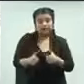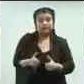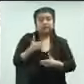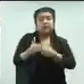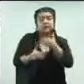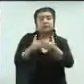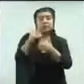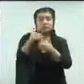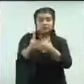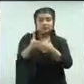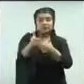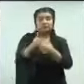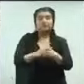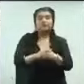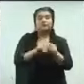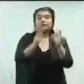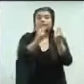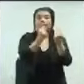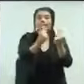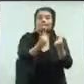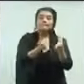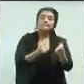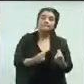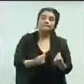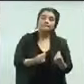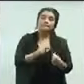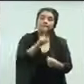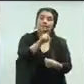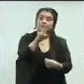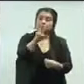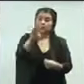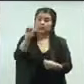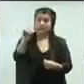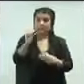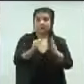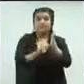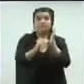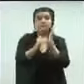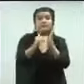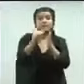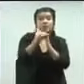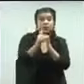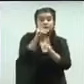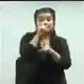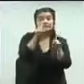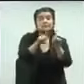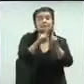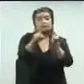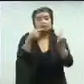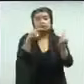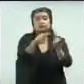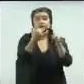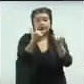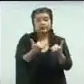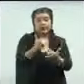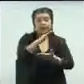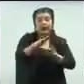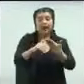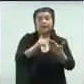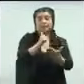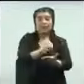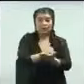proceso. Los fondos, estos 120 millones, parte de los fondos, como fueron aprobados de forma